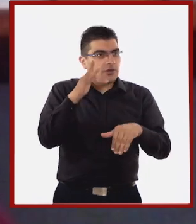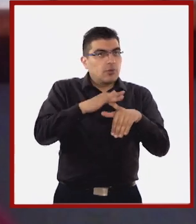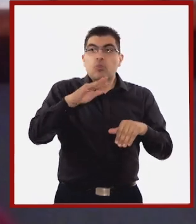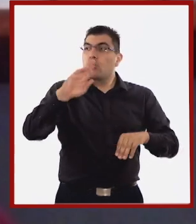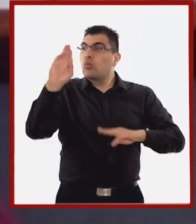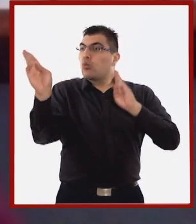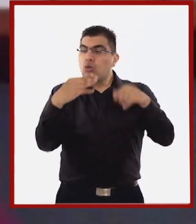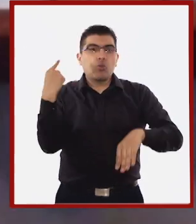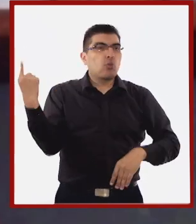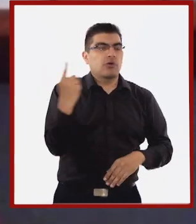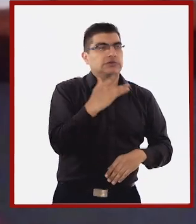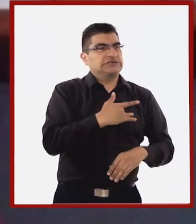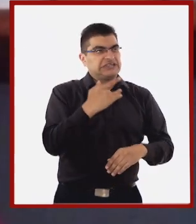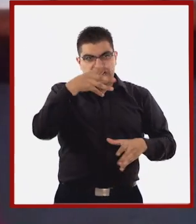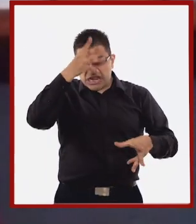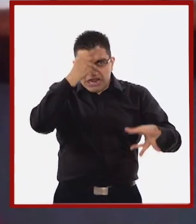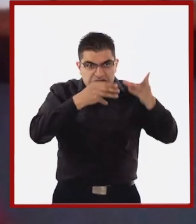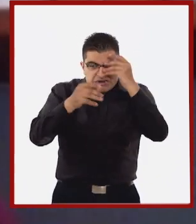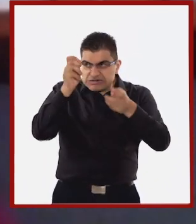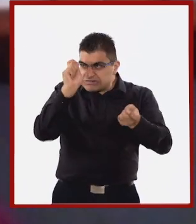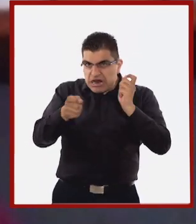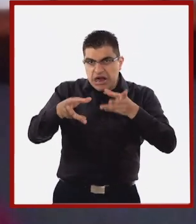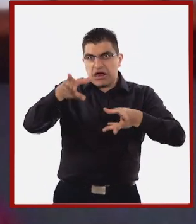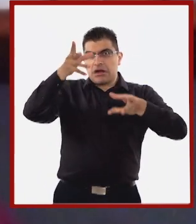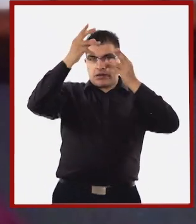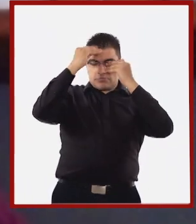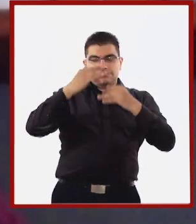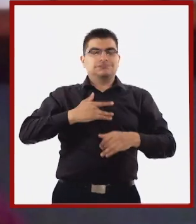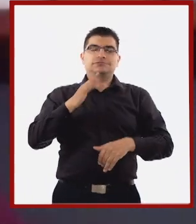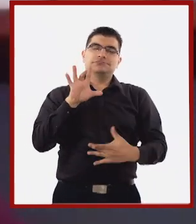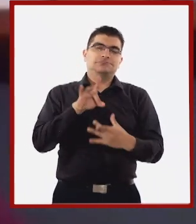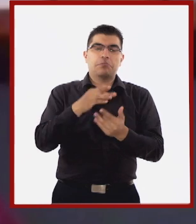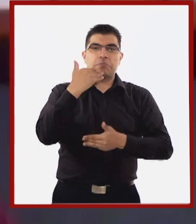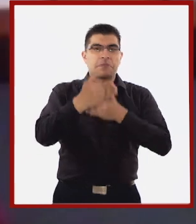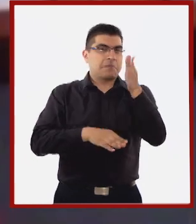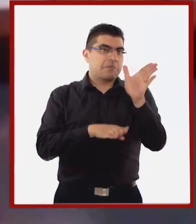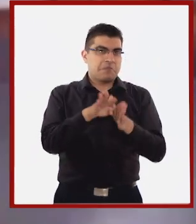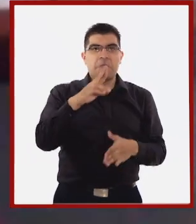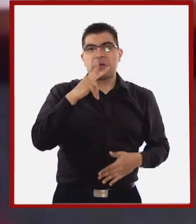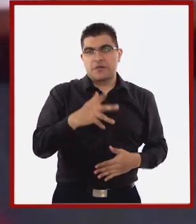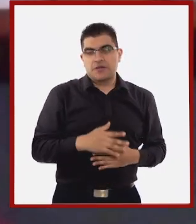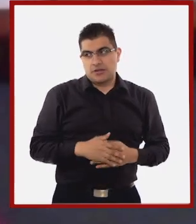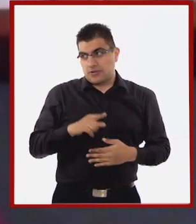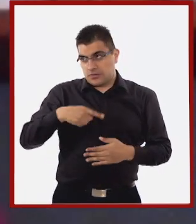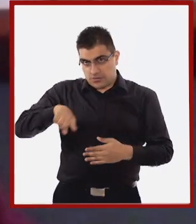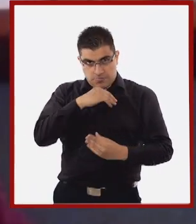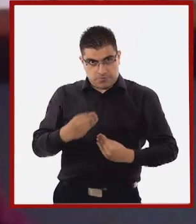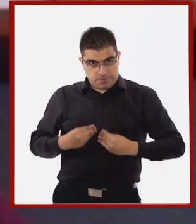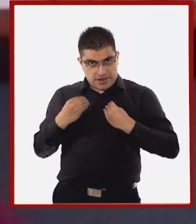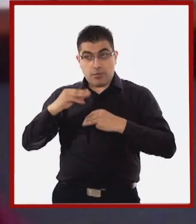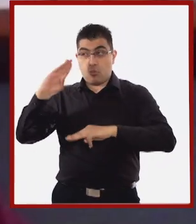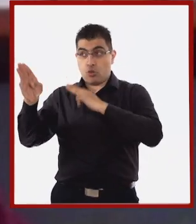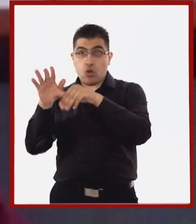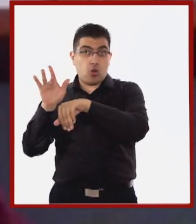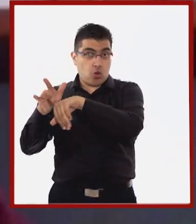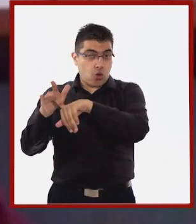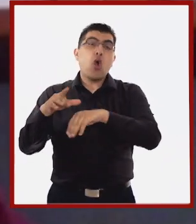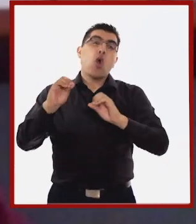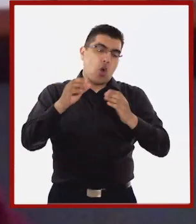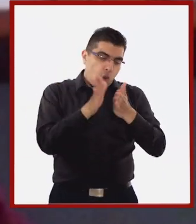nuestra comunicación y nuestras relaciones, ¿no? Existan en el mundo o existan en la página. La literatura